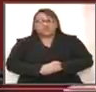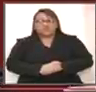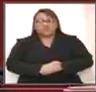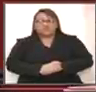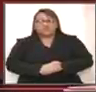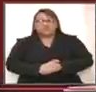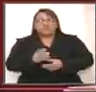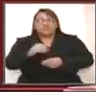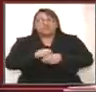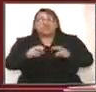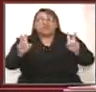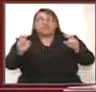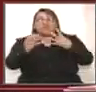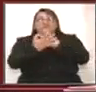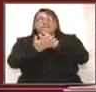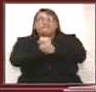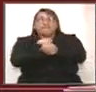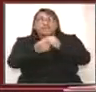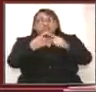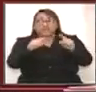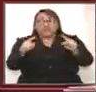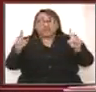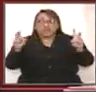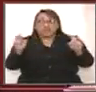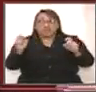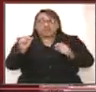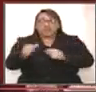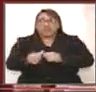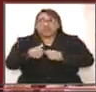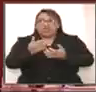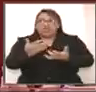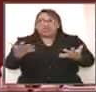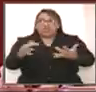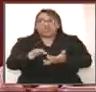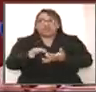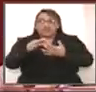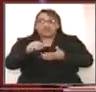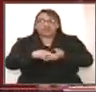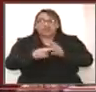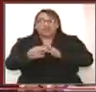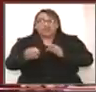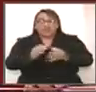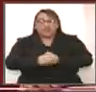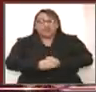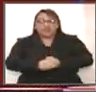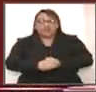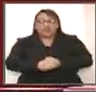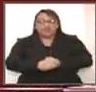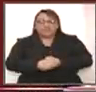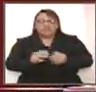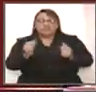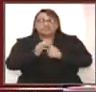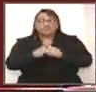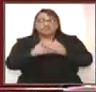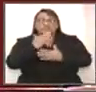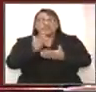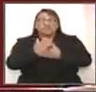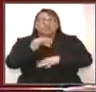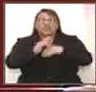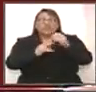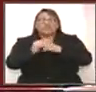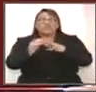En materia penitenciaria, uno de los aspectos centrales se refiere a la infraestructura